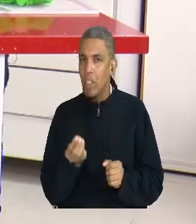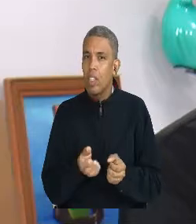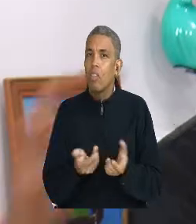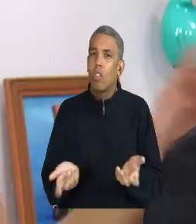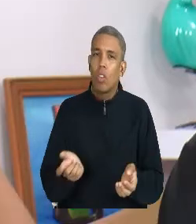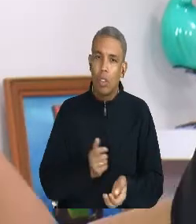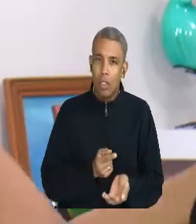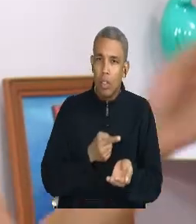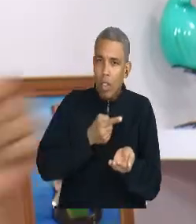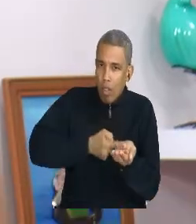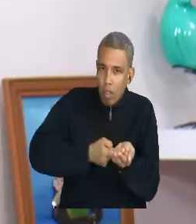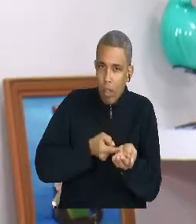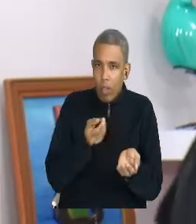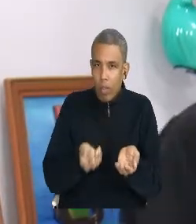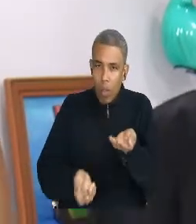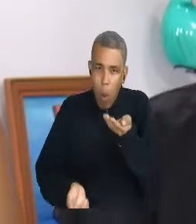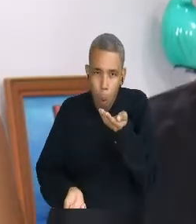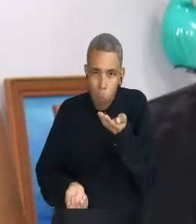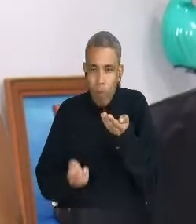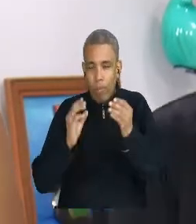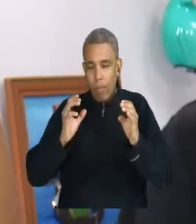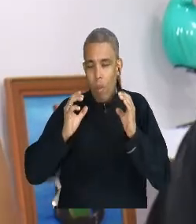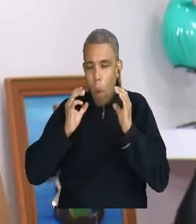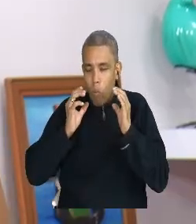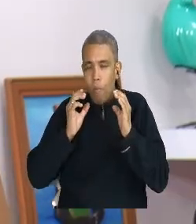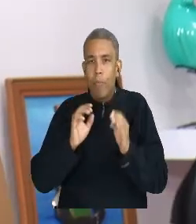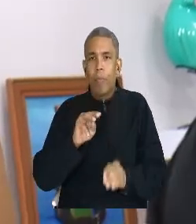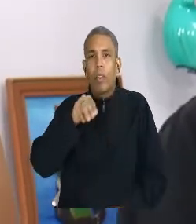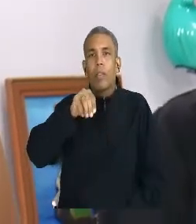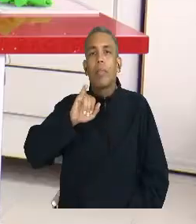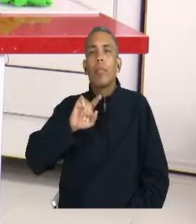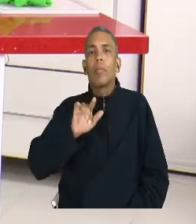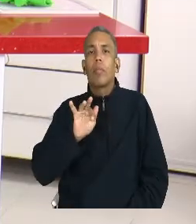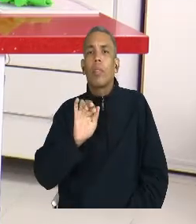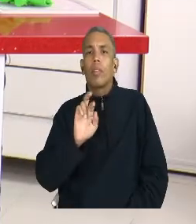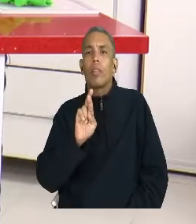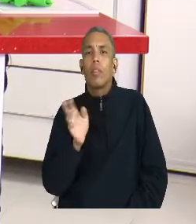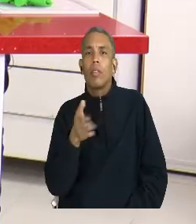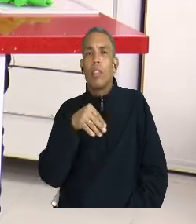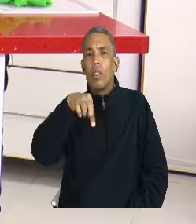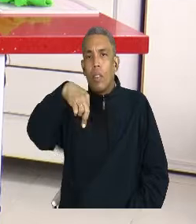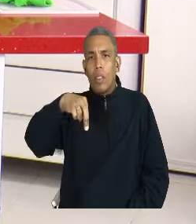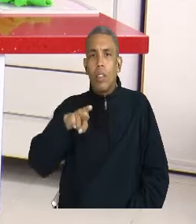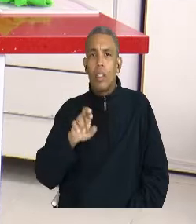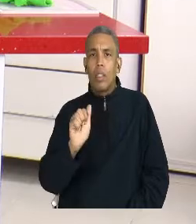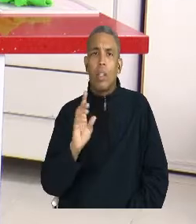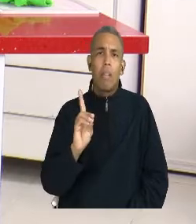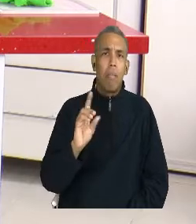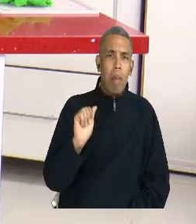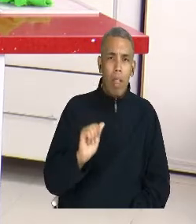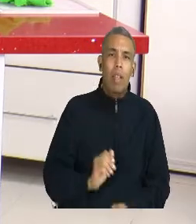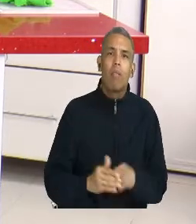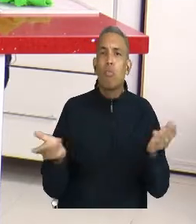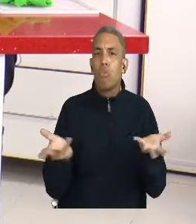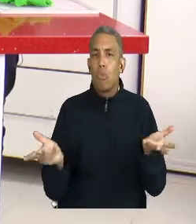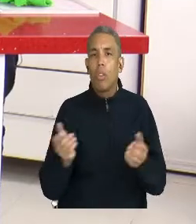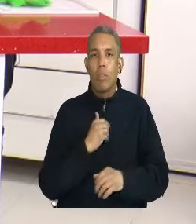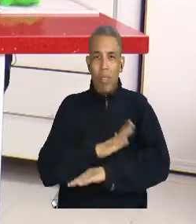Bermeja, que se llama Mr. Prada, Rochi. Es una de las mejores comidas rápidas de Barranca Bermeja, es muy recomendada, ¿sí? Está ubicada en la